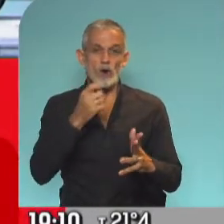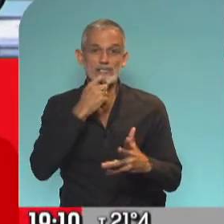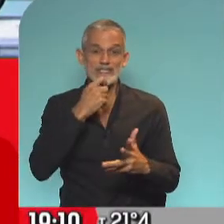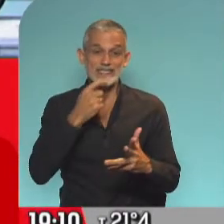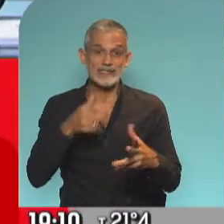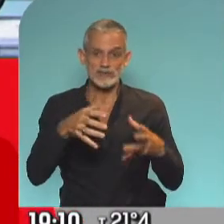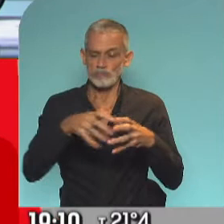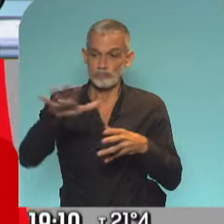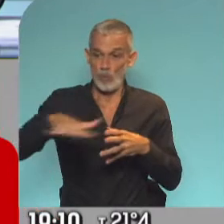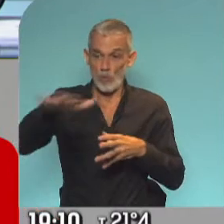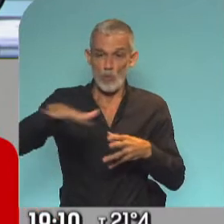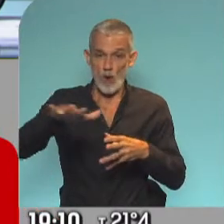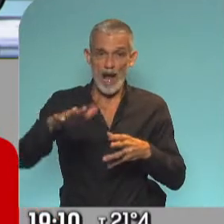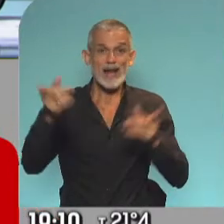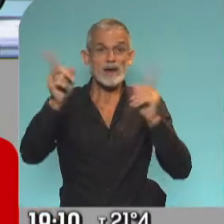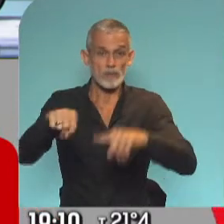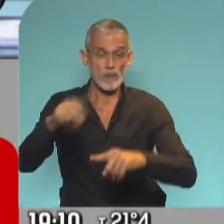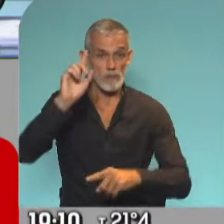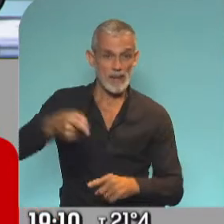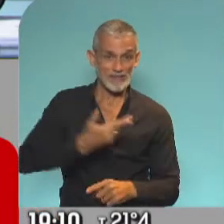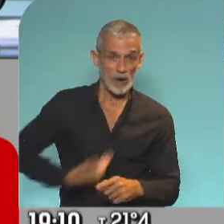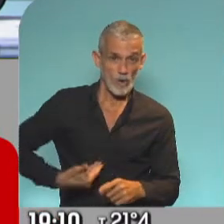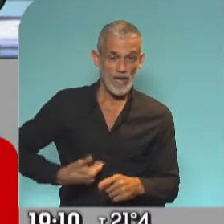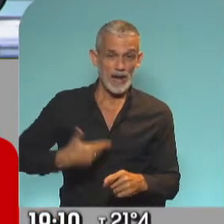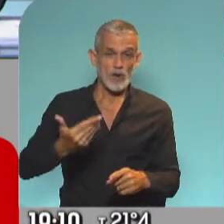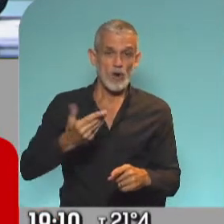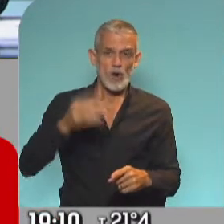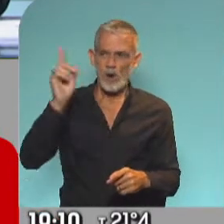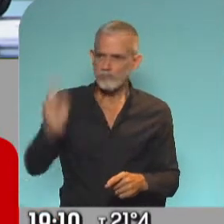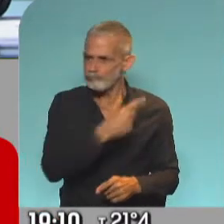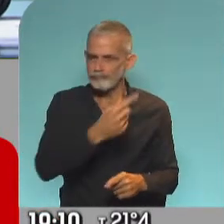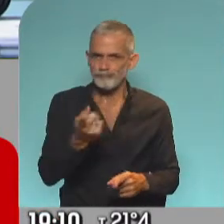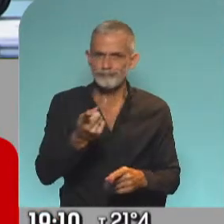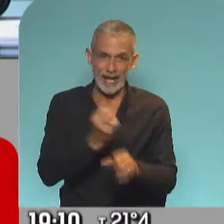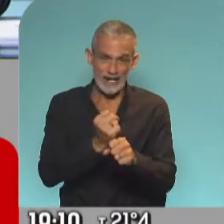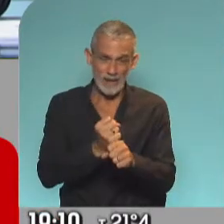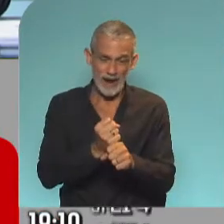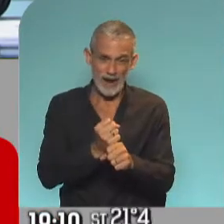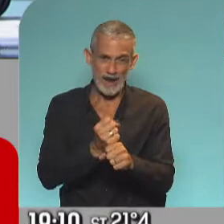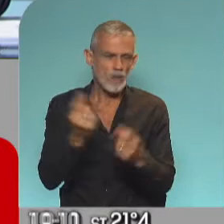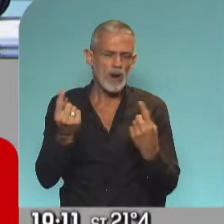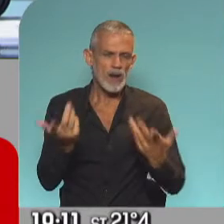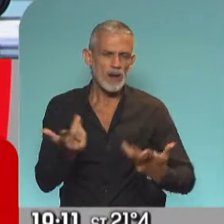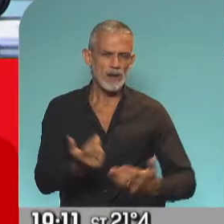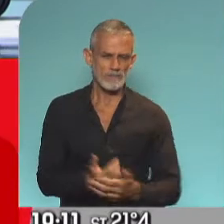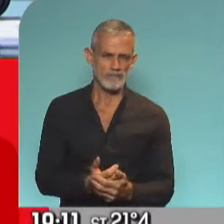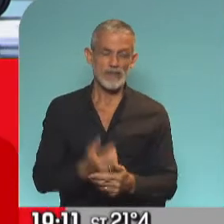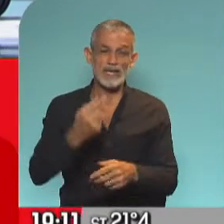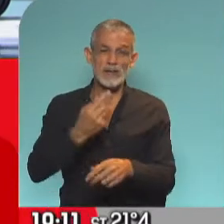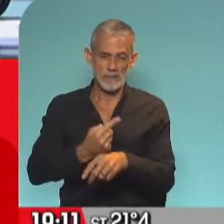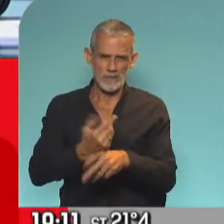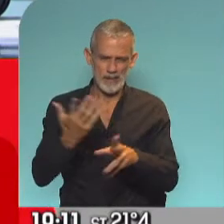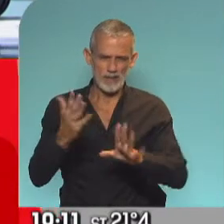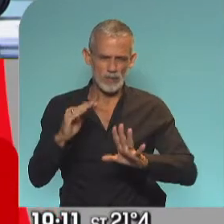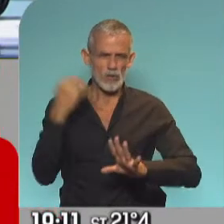una jurisdicción decida el regreso a las aulas puede obligar a los docentes a que vayan? En primera instancia, creo que